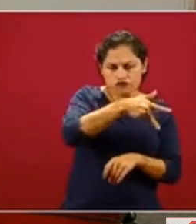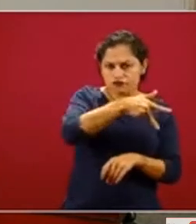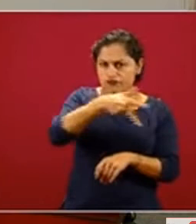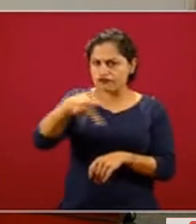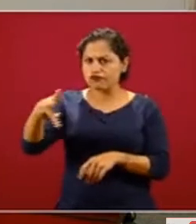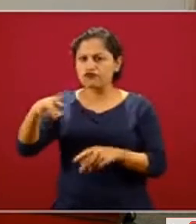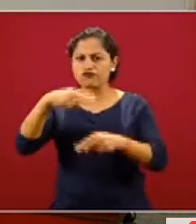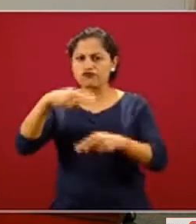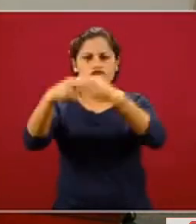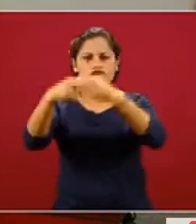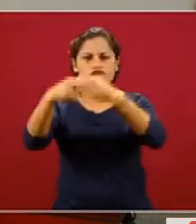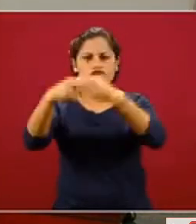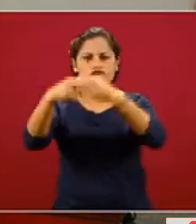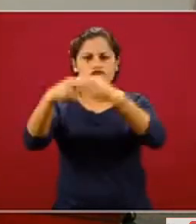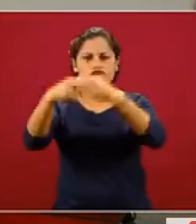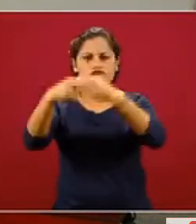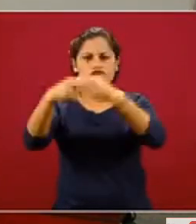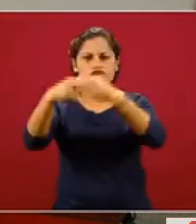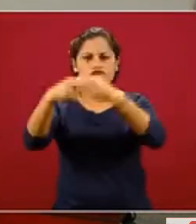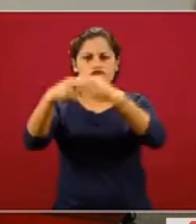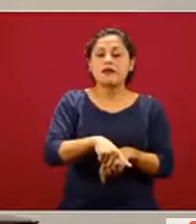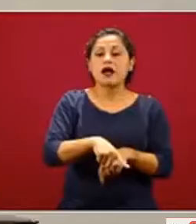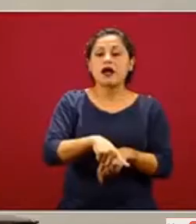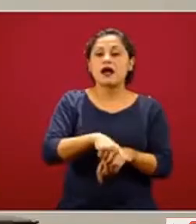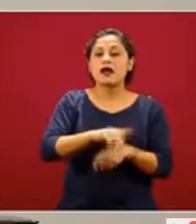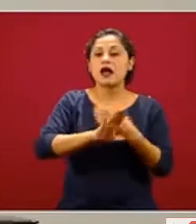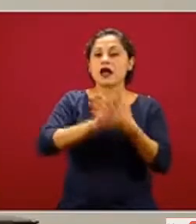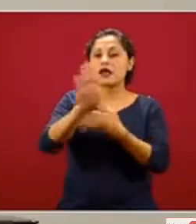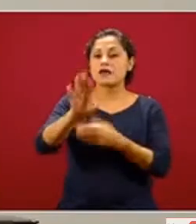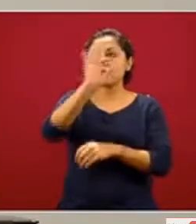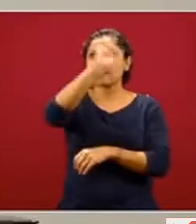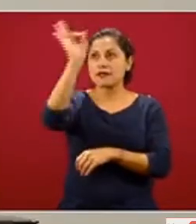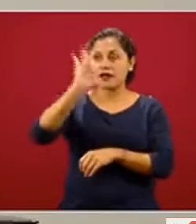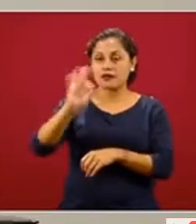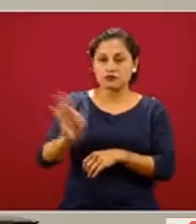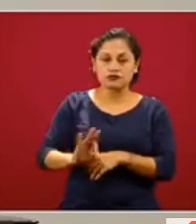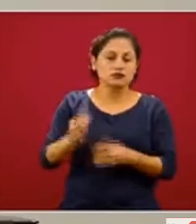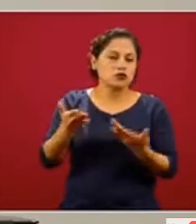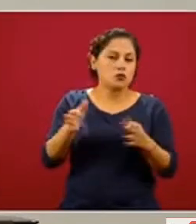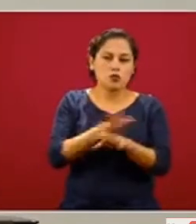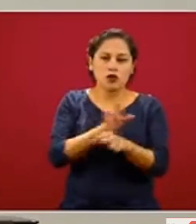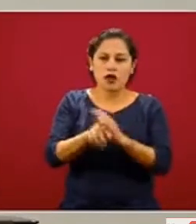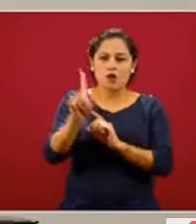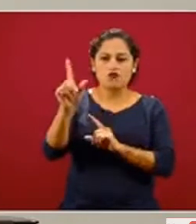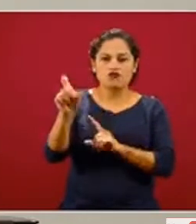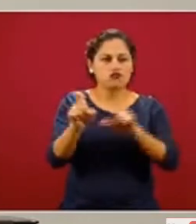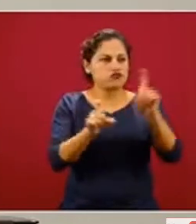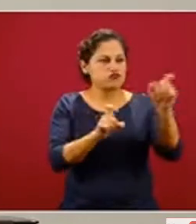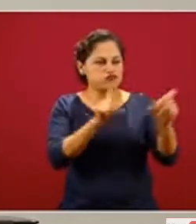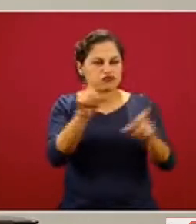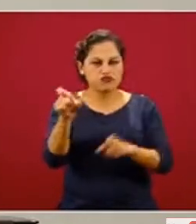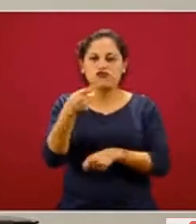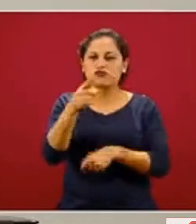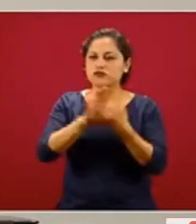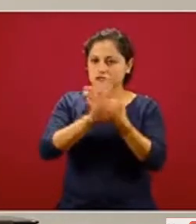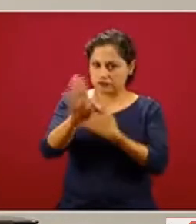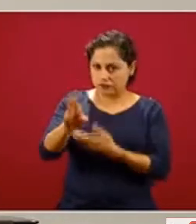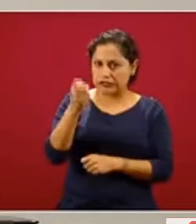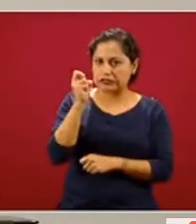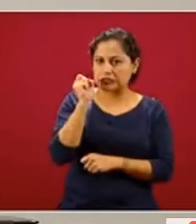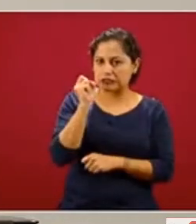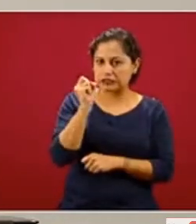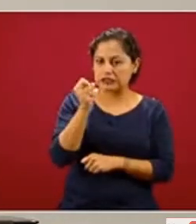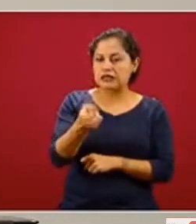el control para el mosquito adulto, y esto directamente es un insecticida específico, pero realmente